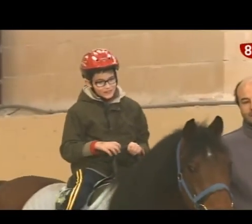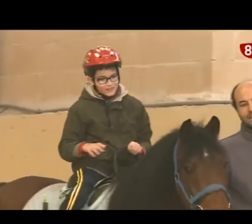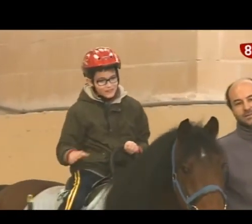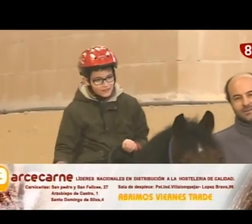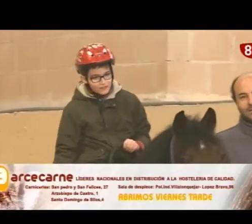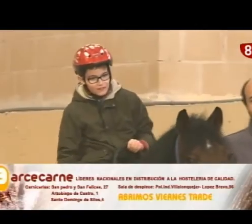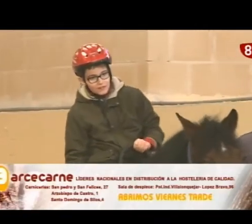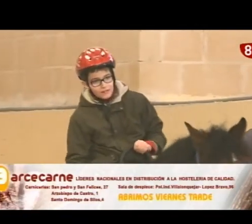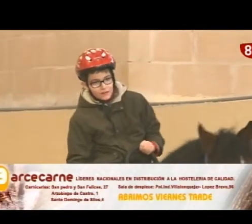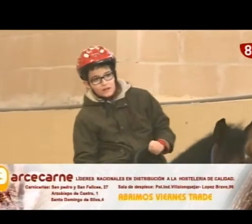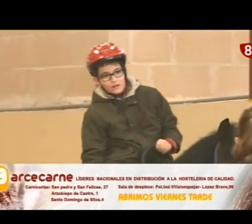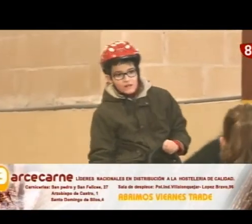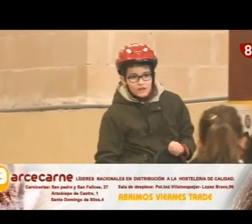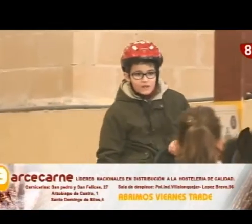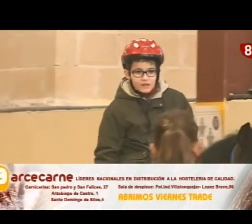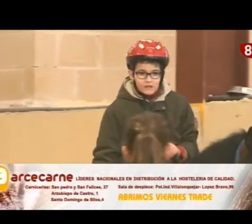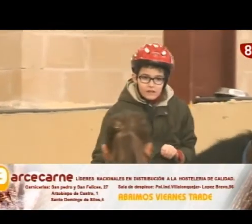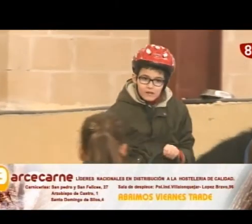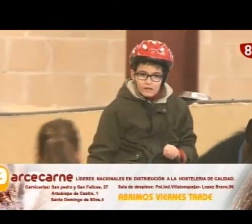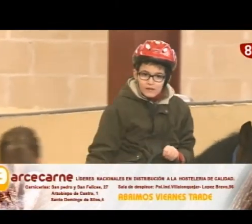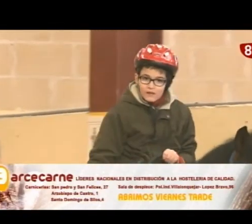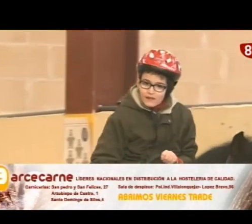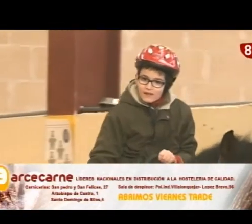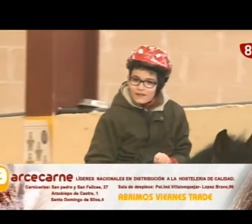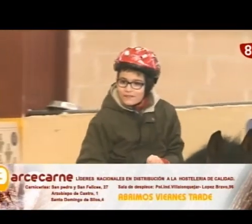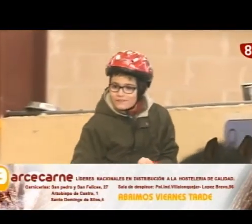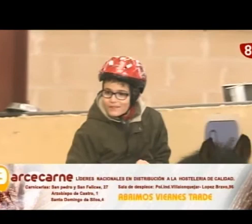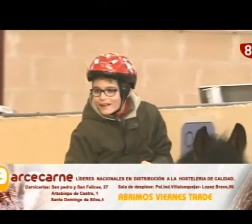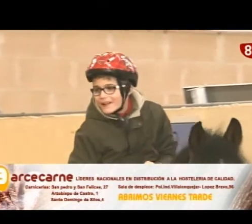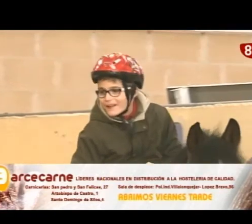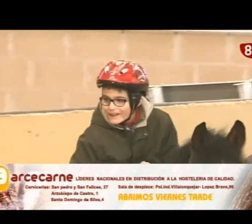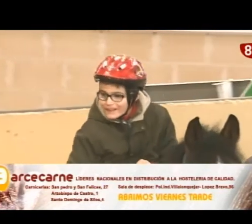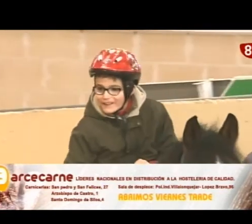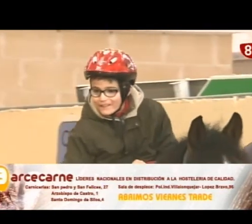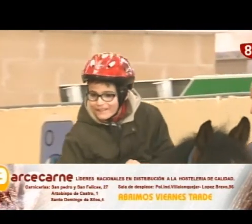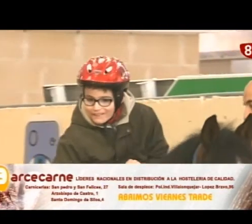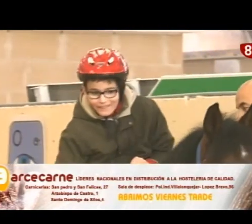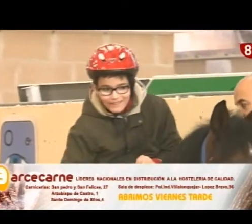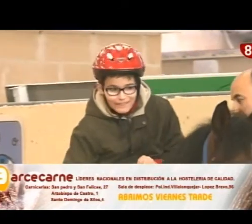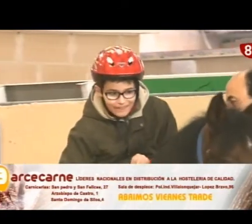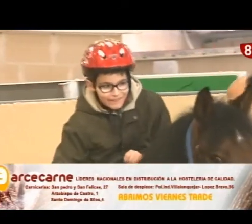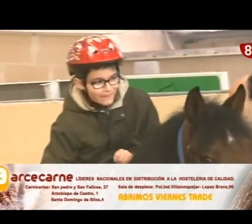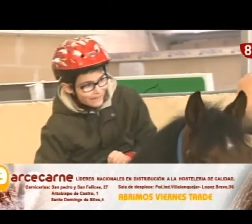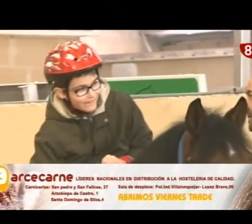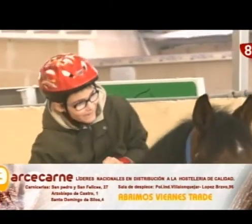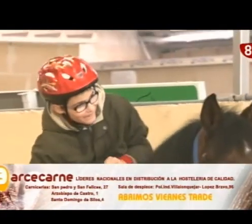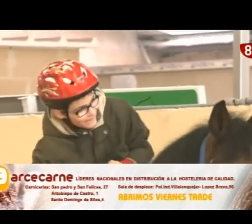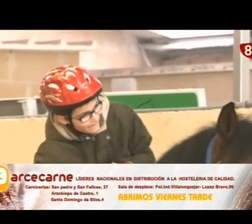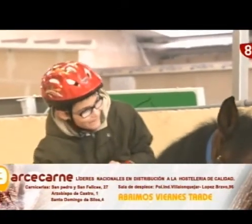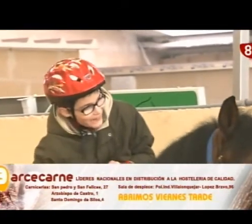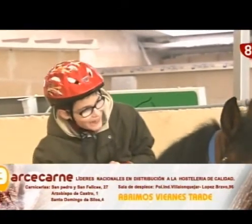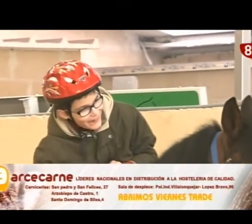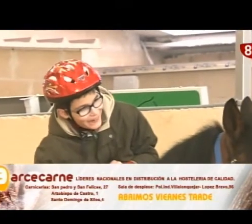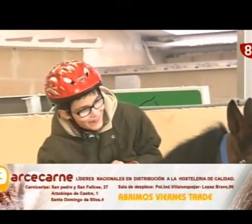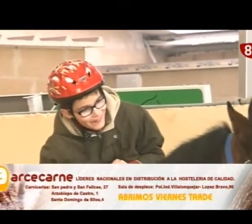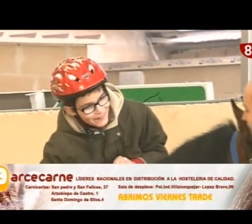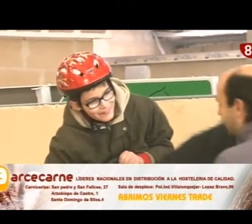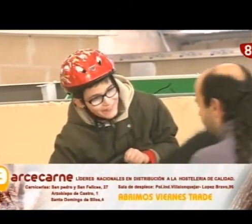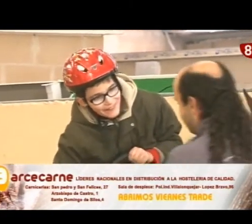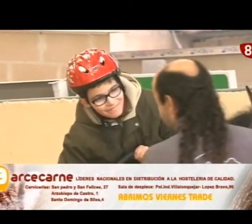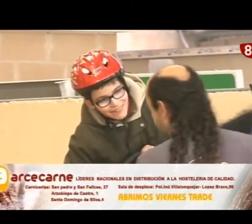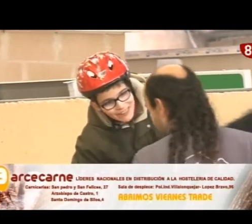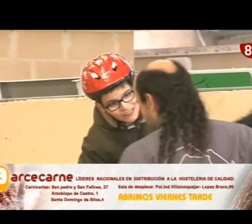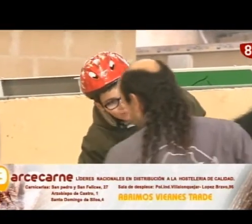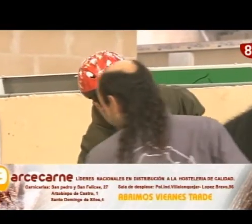animales producen muchos beneficios, ¿no? Solamente a cualquier persona que se acerque a un animal pues puede ver los beneficios que te aporta, ¿no?